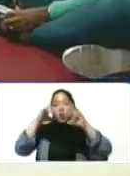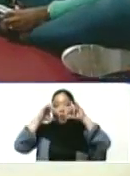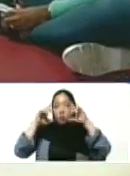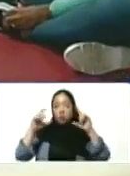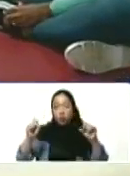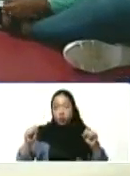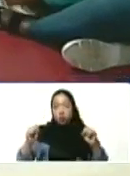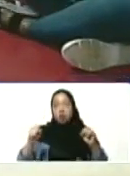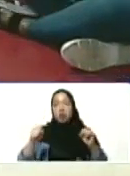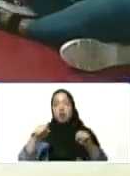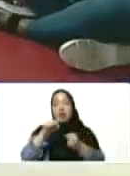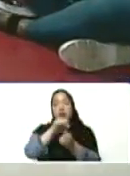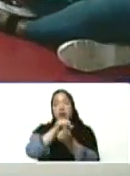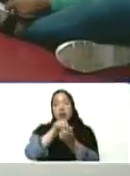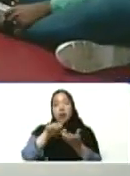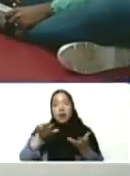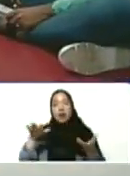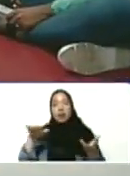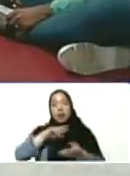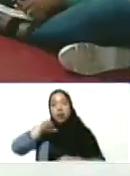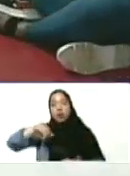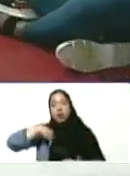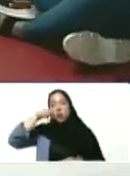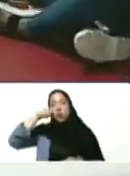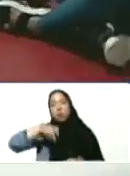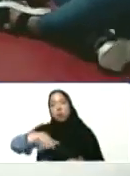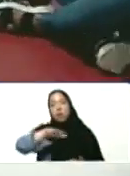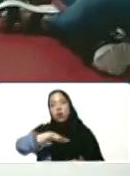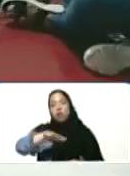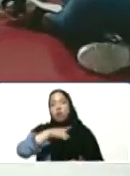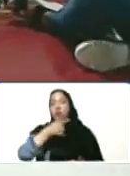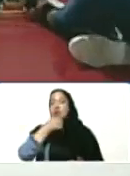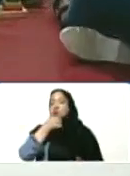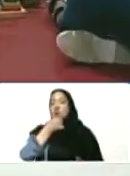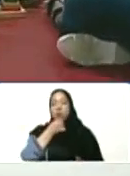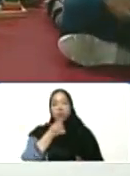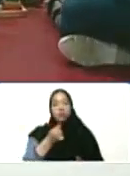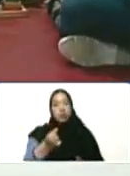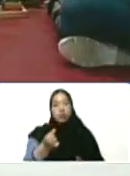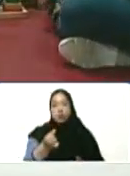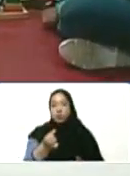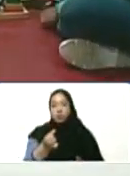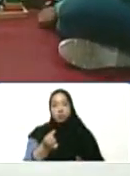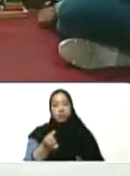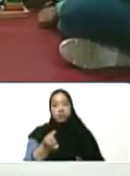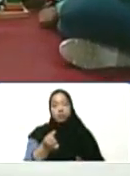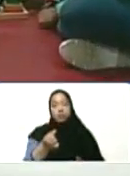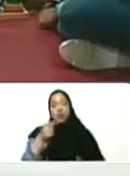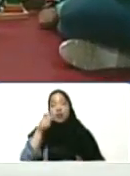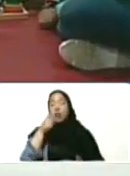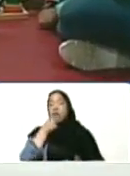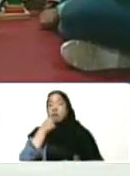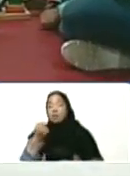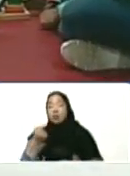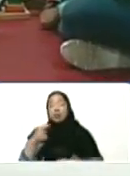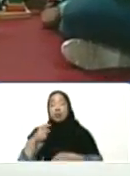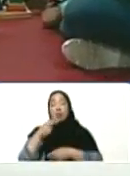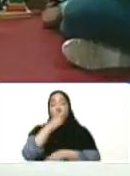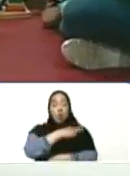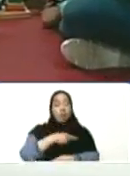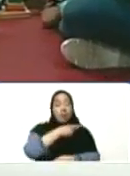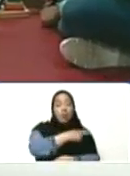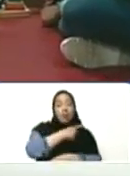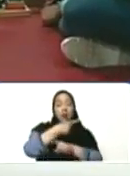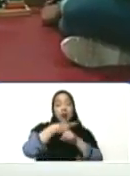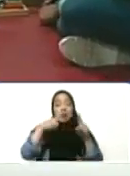carácter gratuito. Para nuestro pueblo no es fácil construir un sistema de seguridad social y de salud